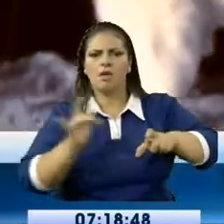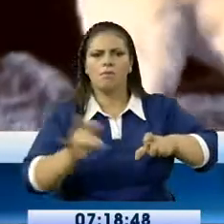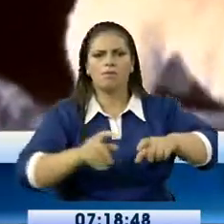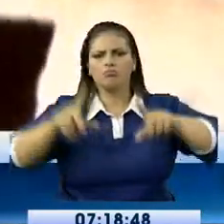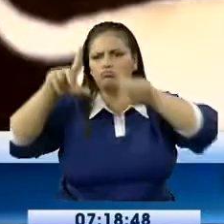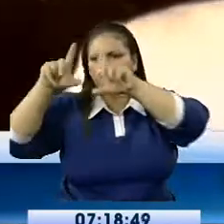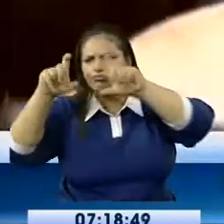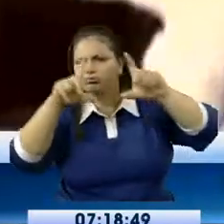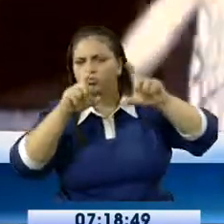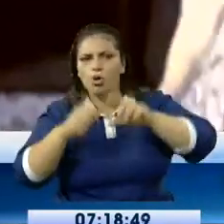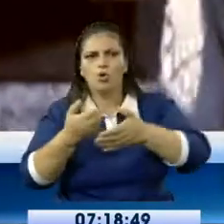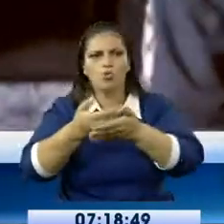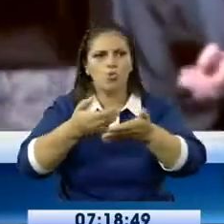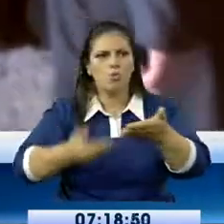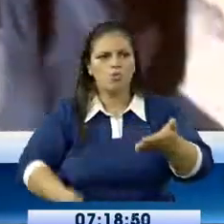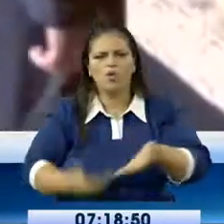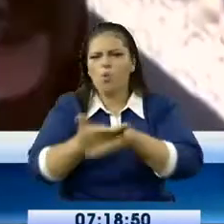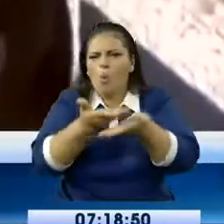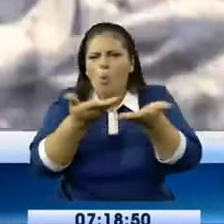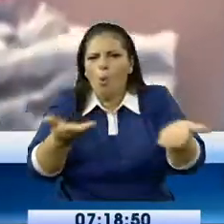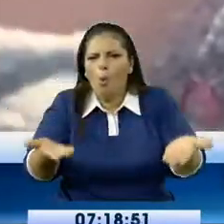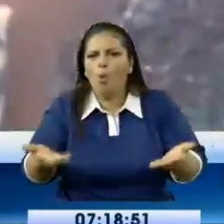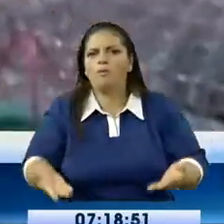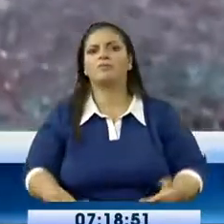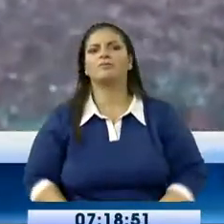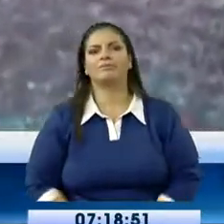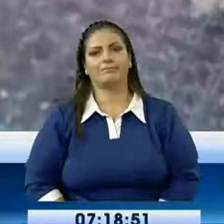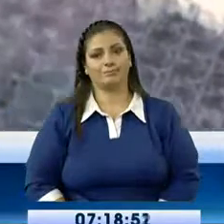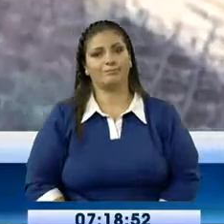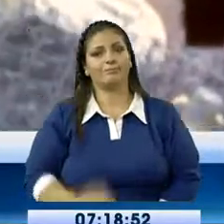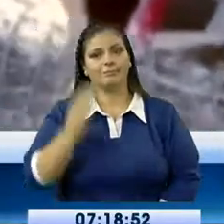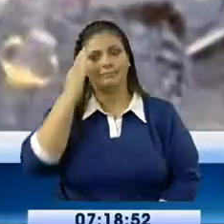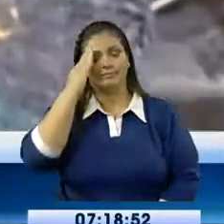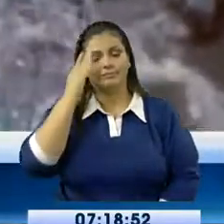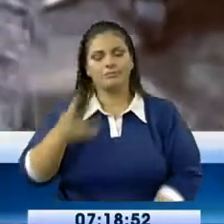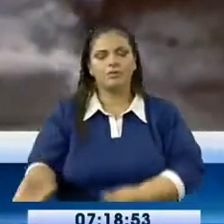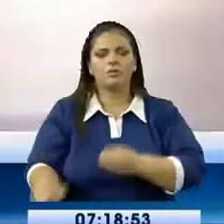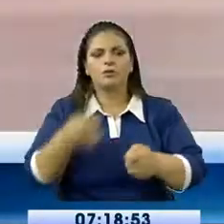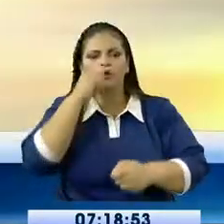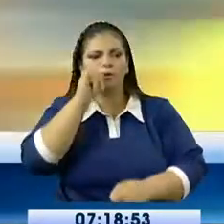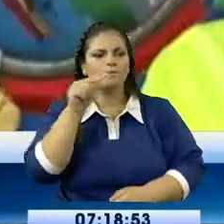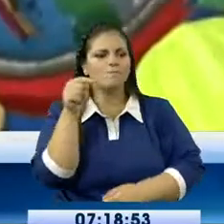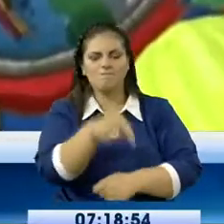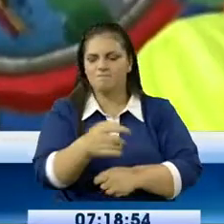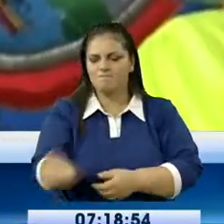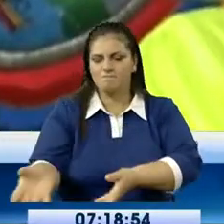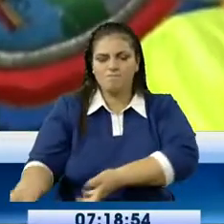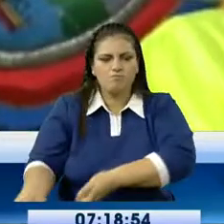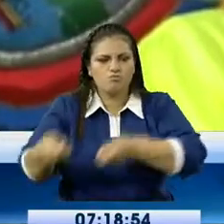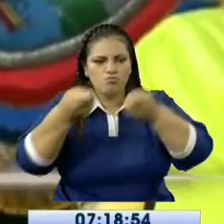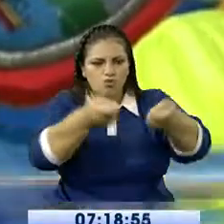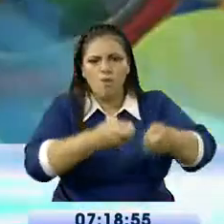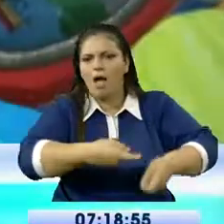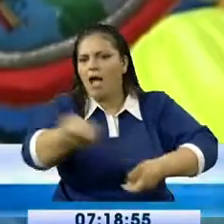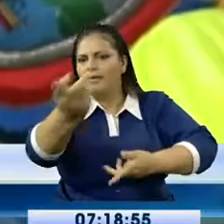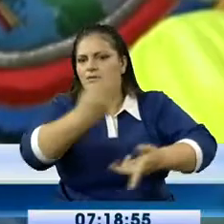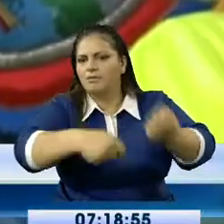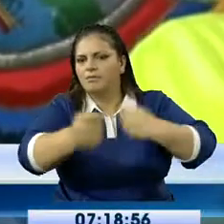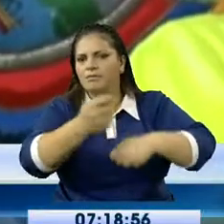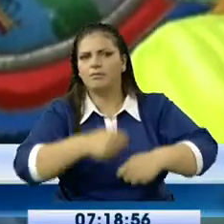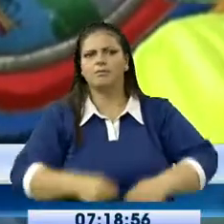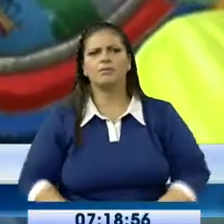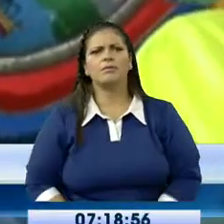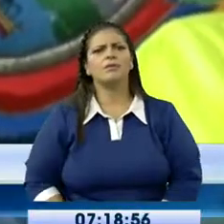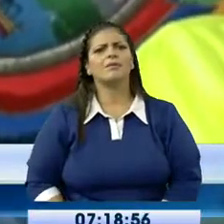y mercadería que presuntamente era la que obligaban a comercializar a los menores. Son familiares directos de estas personas.